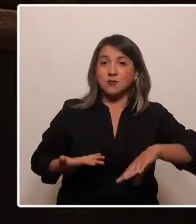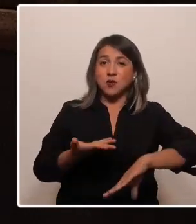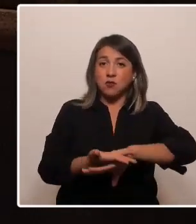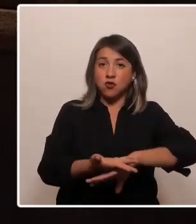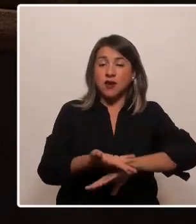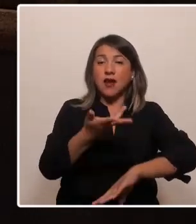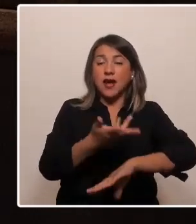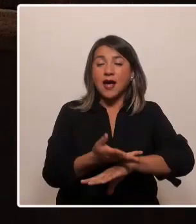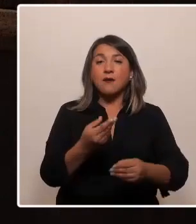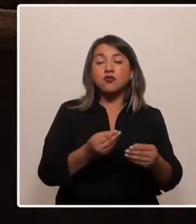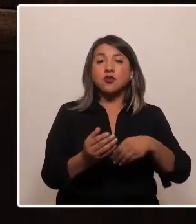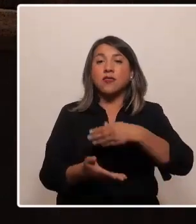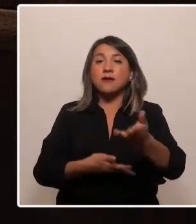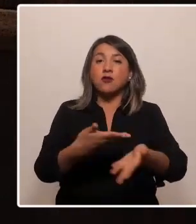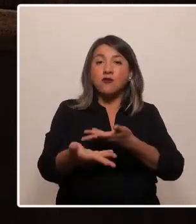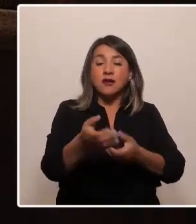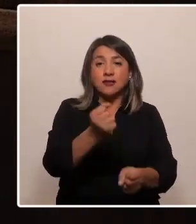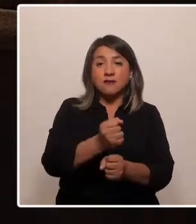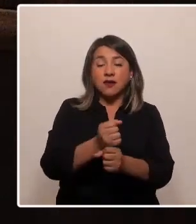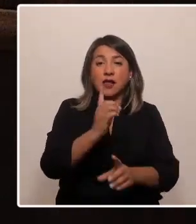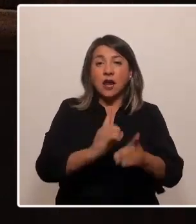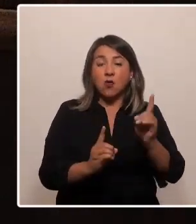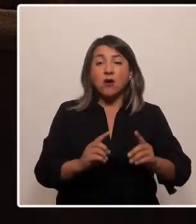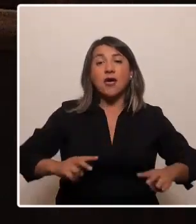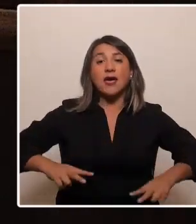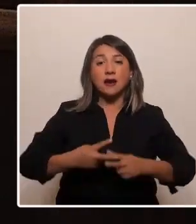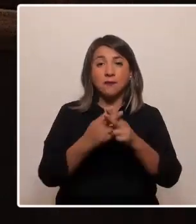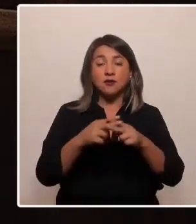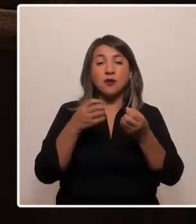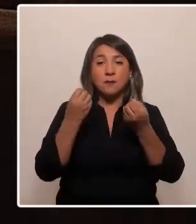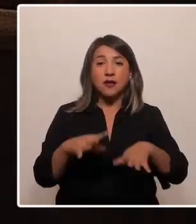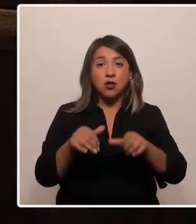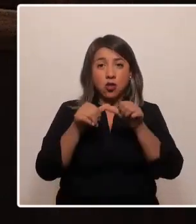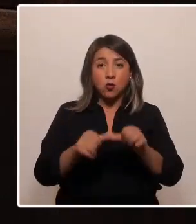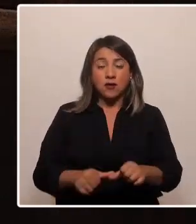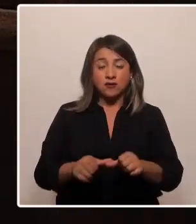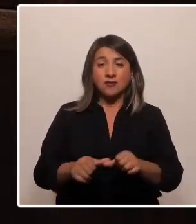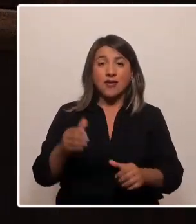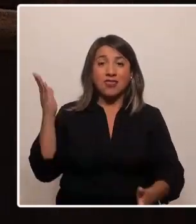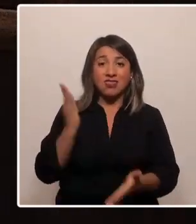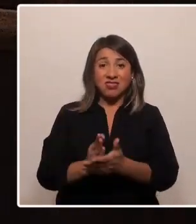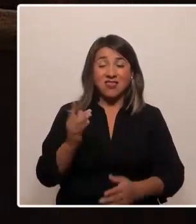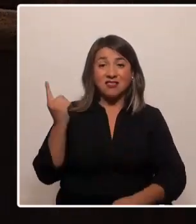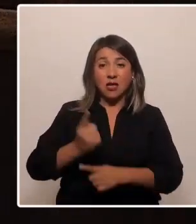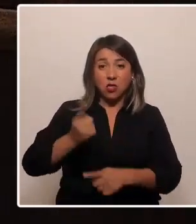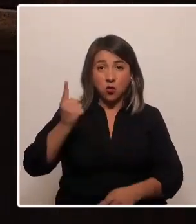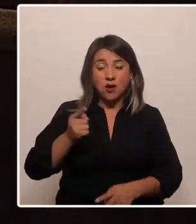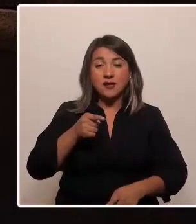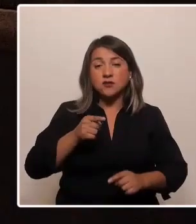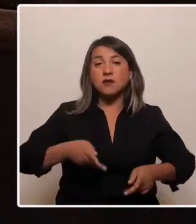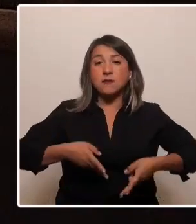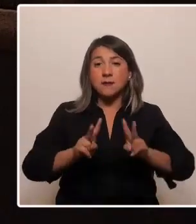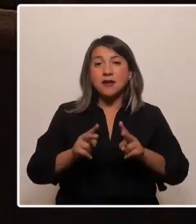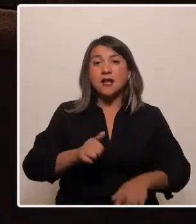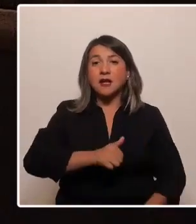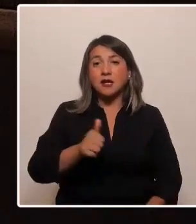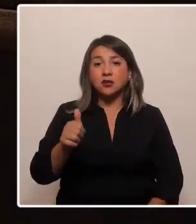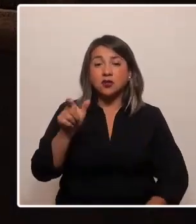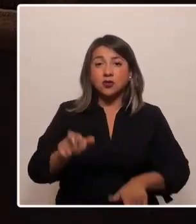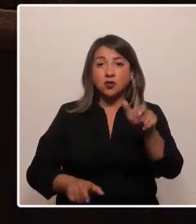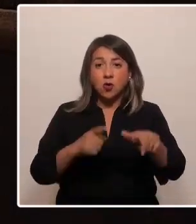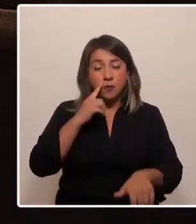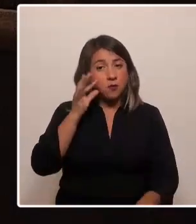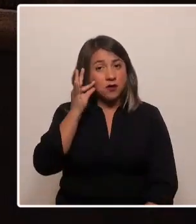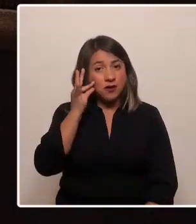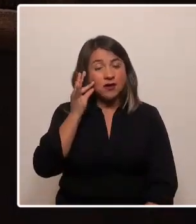en devolver a los trabajadores aquellas herramientas que tuvieron y perdieron durante la dictadura, permitirá a los y las trabajadoras